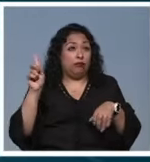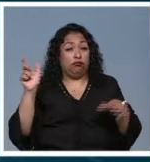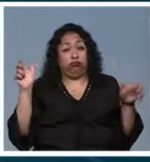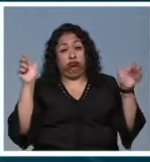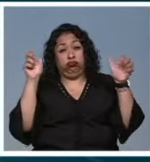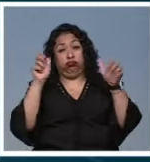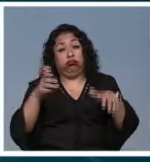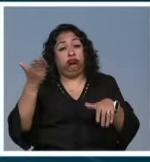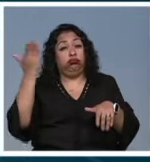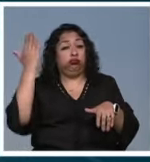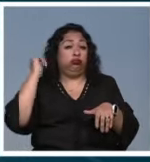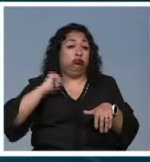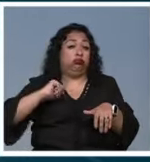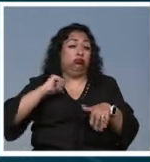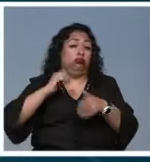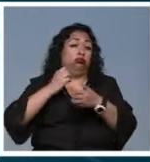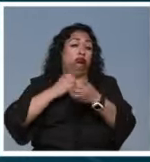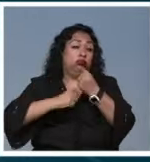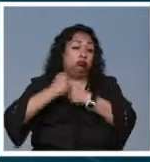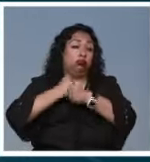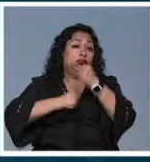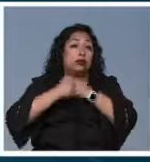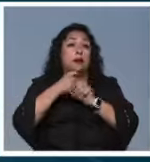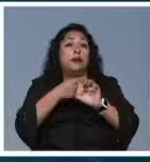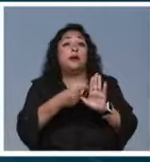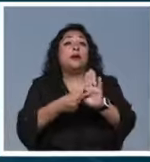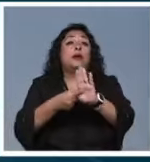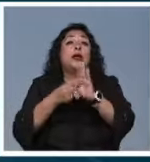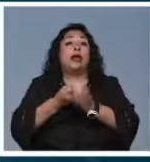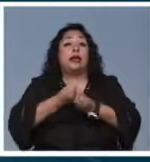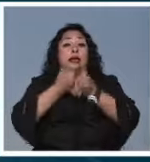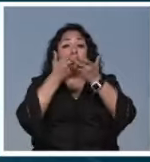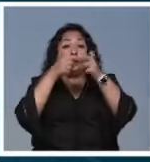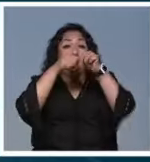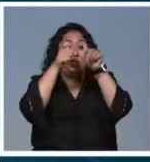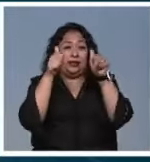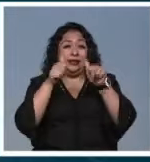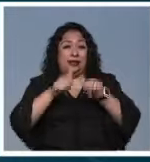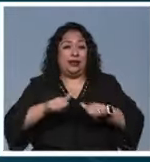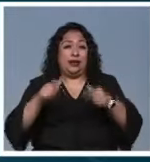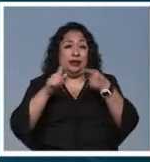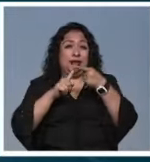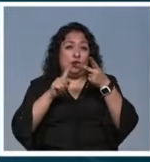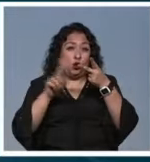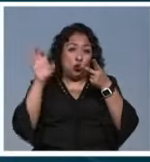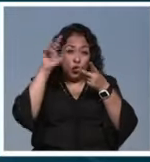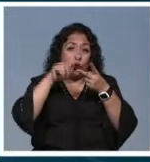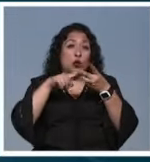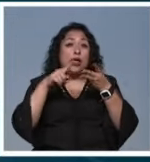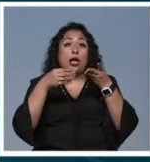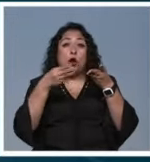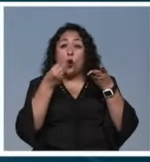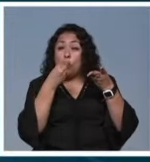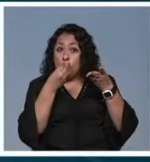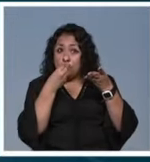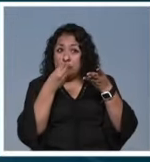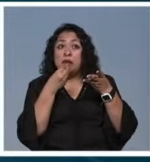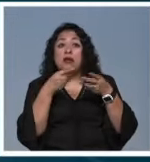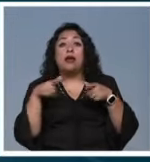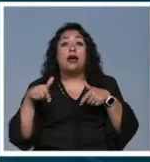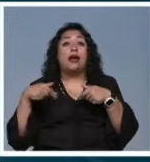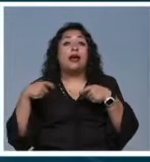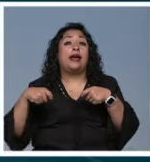de larga tradición que busca dar a conocer las expresiones artísticas, culturales y gastronómicas que nos